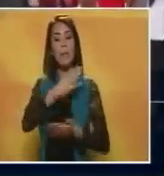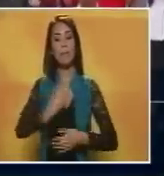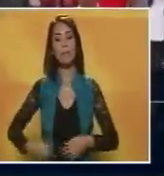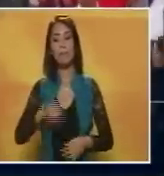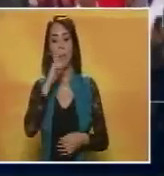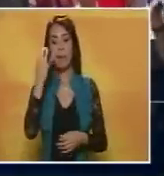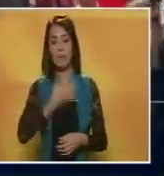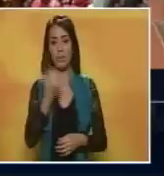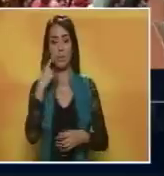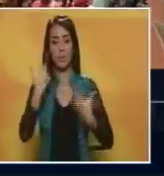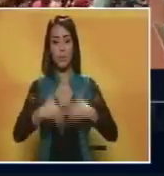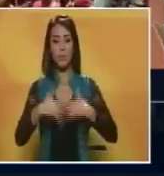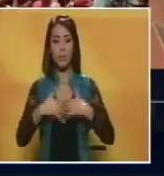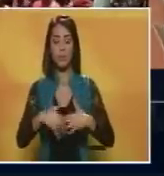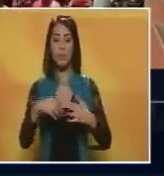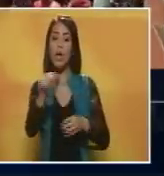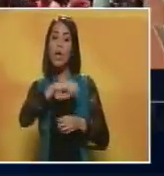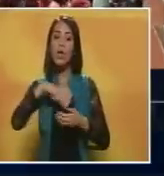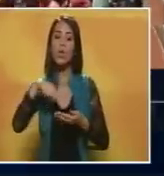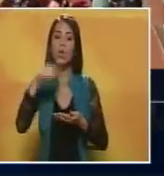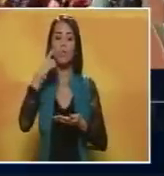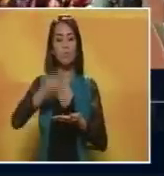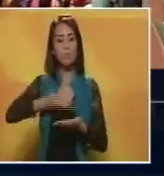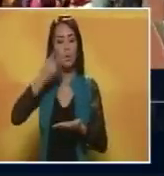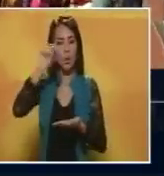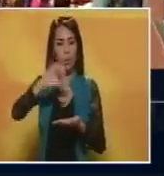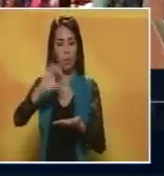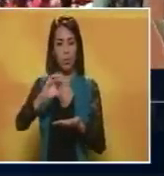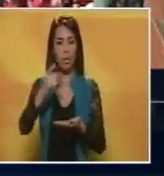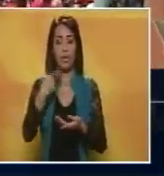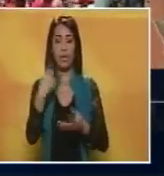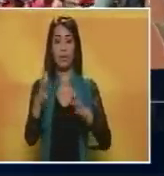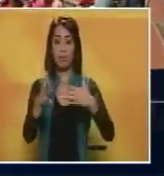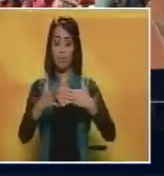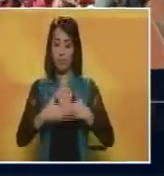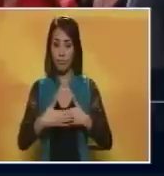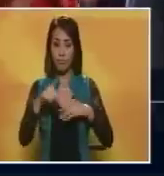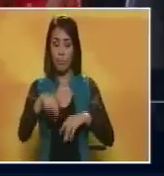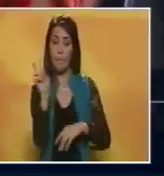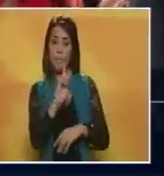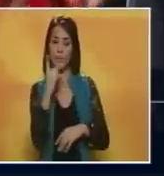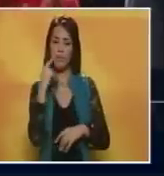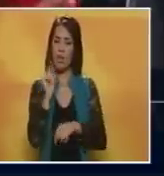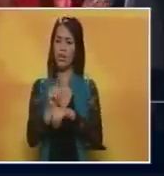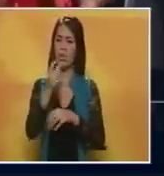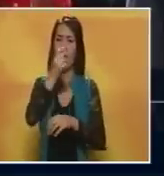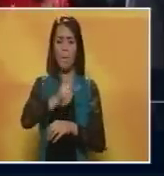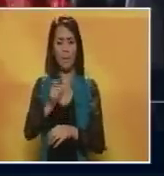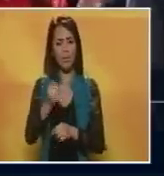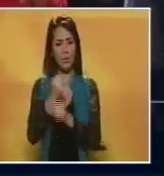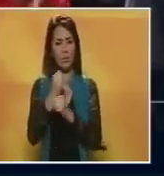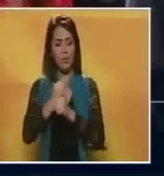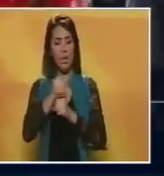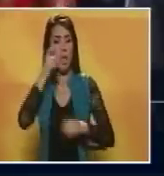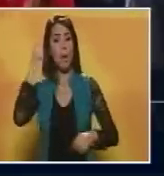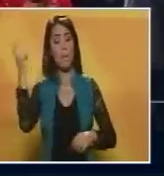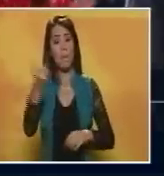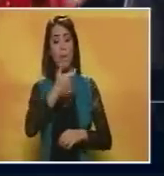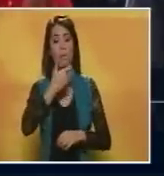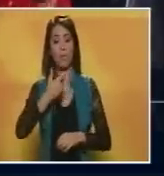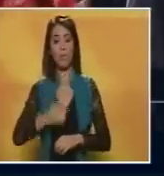maduro aseguró que la empresa kellogg se cerró sus operaciones en venezuela con la intención de asustar a los trabajadores y al pueblo en general